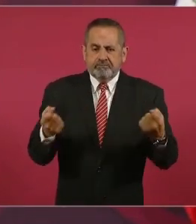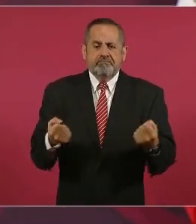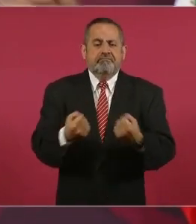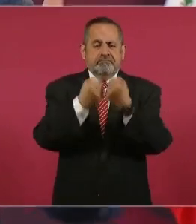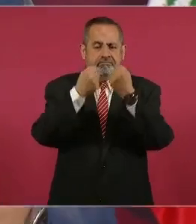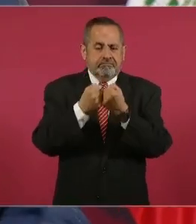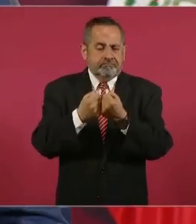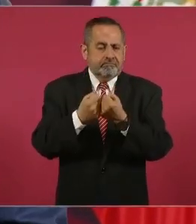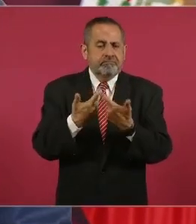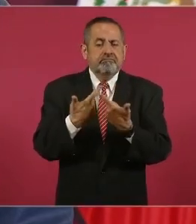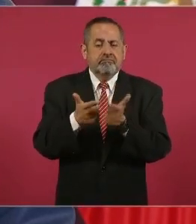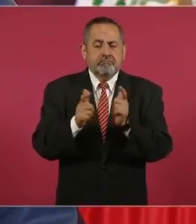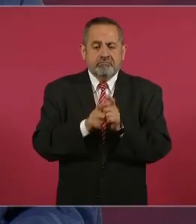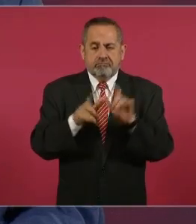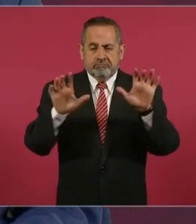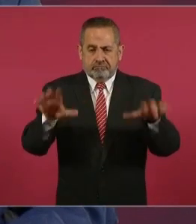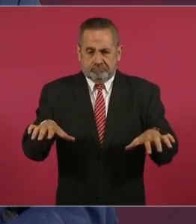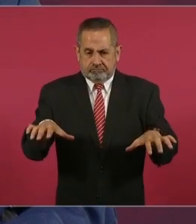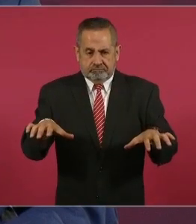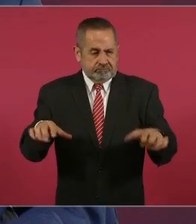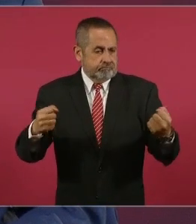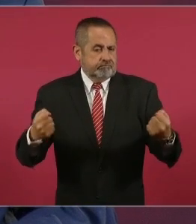de dos grupos.